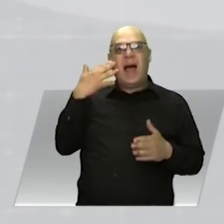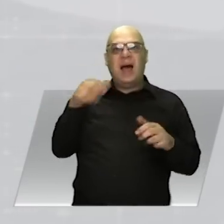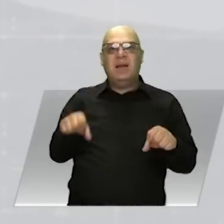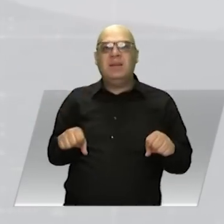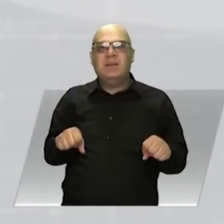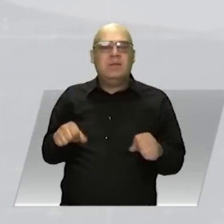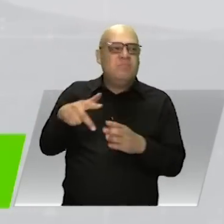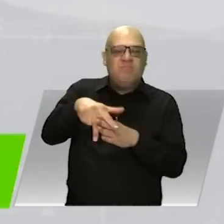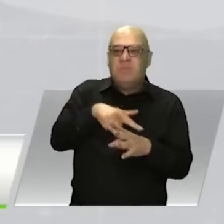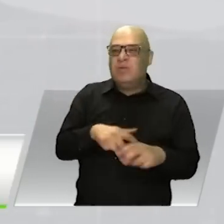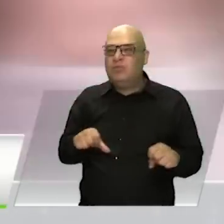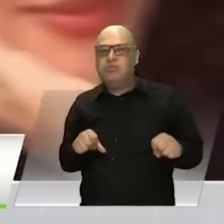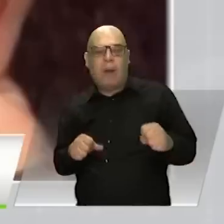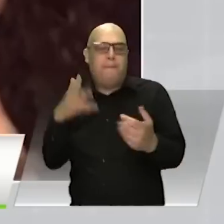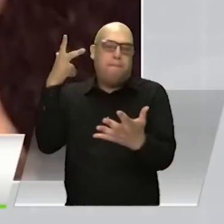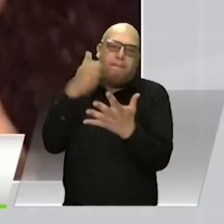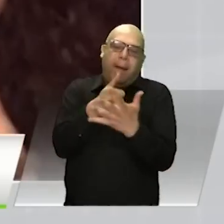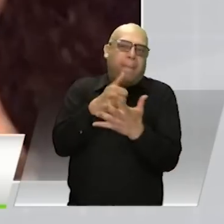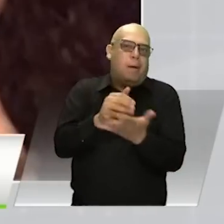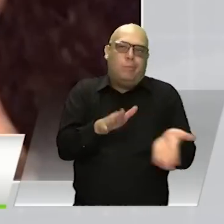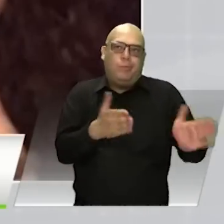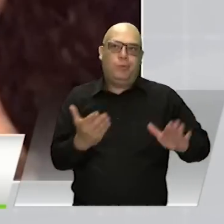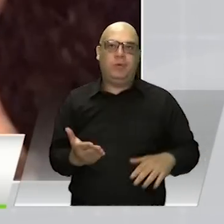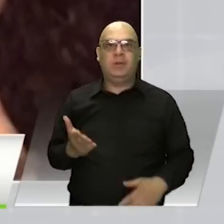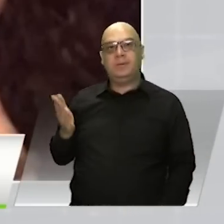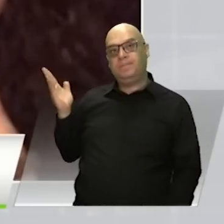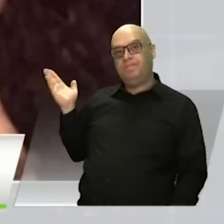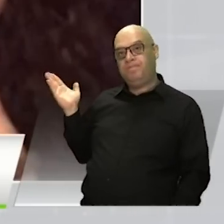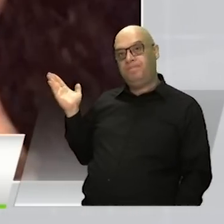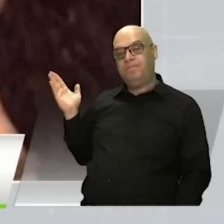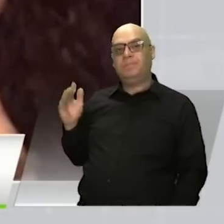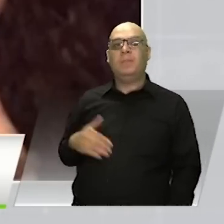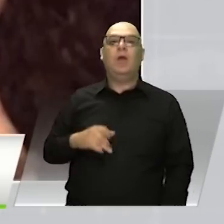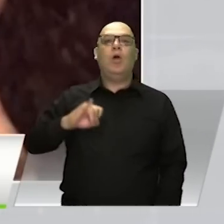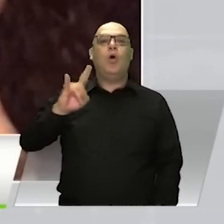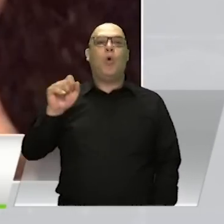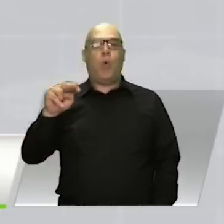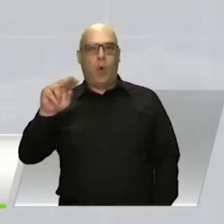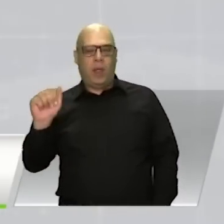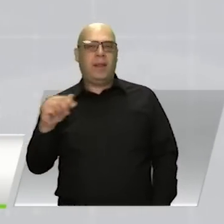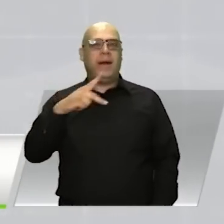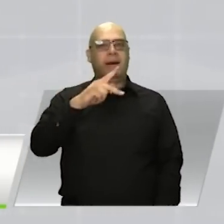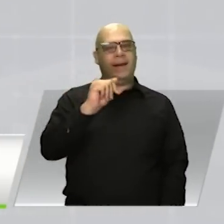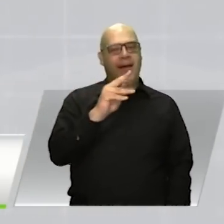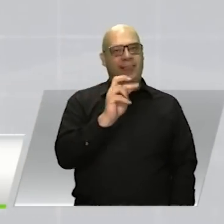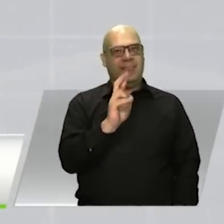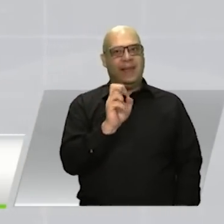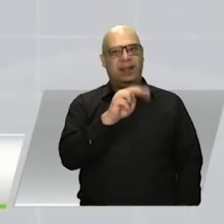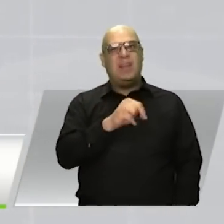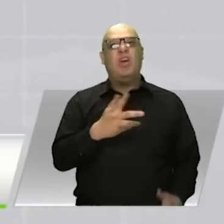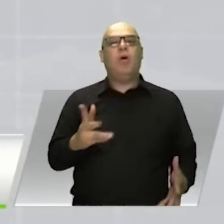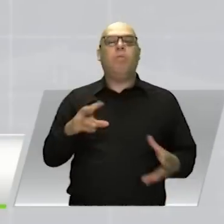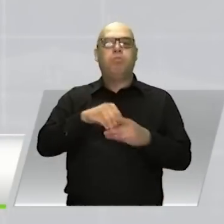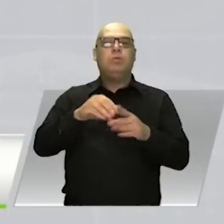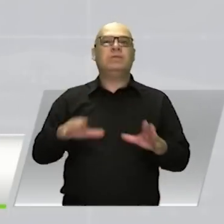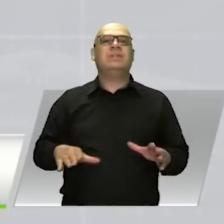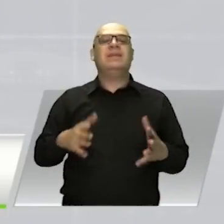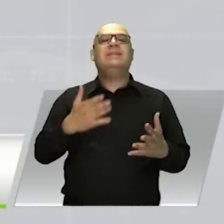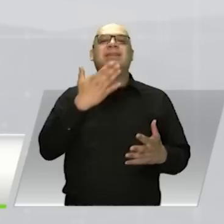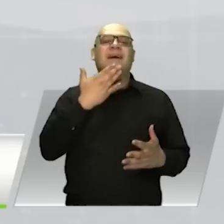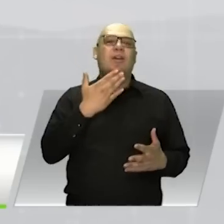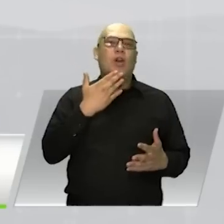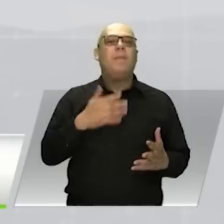acompañante fallecieron en el lugar de los hechos. Las víctimas fueron identificadas como Juliana Mejía y Catherine Zapata, oriundas de los municipios de San Jerónimo y